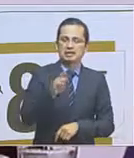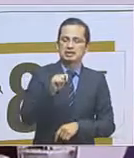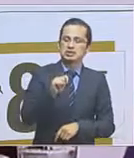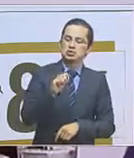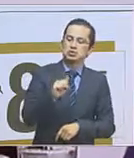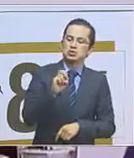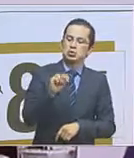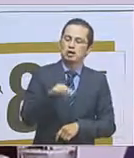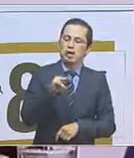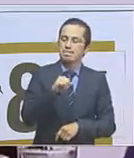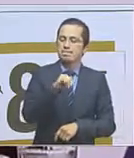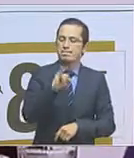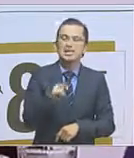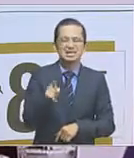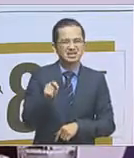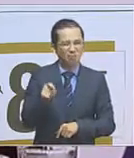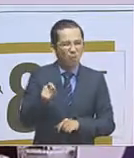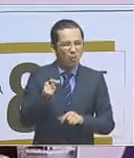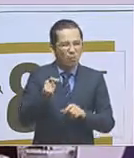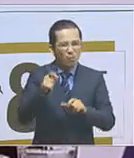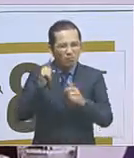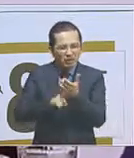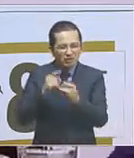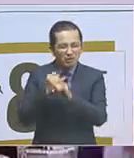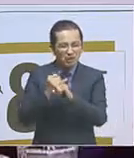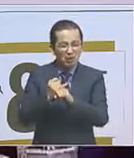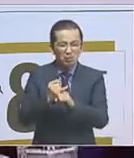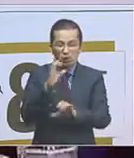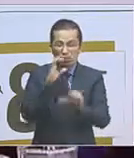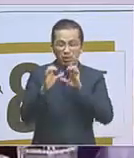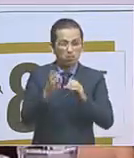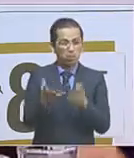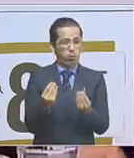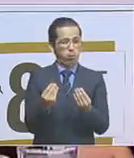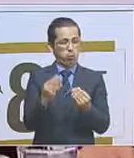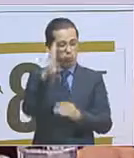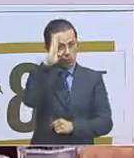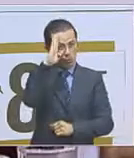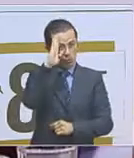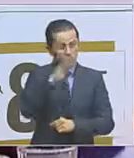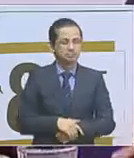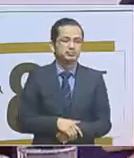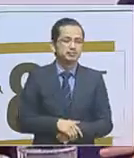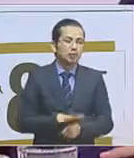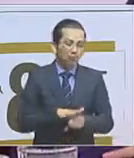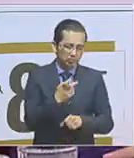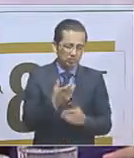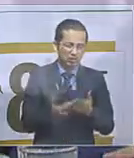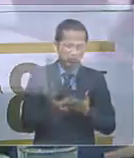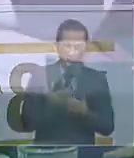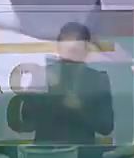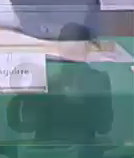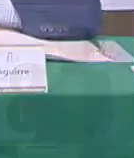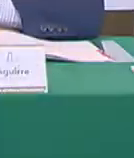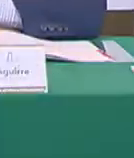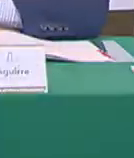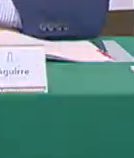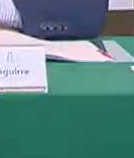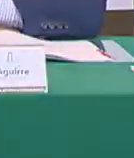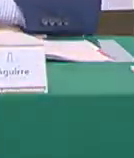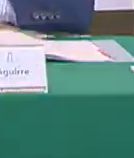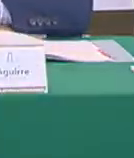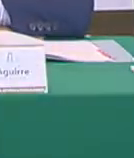comunicación digital escuchemos lo que nuestro conferencista magistral nos comparte con su